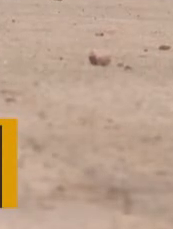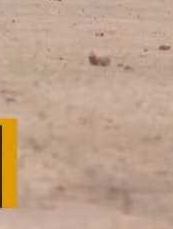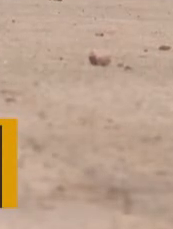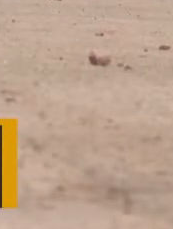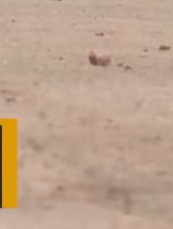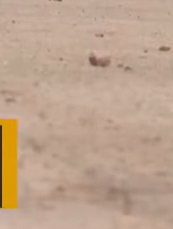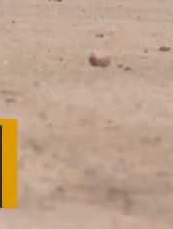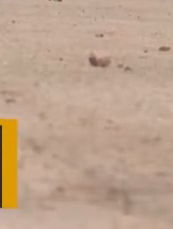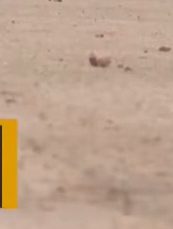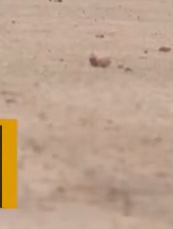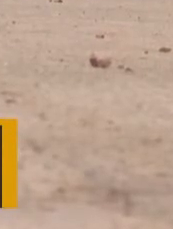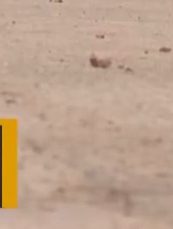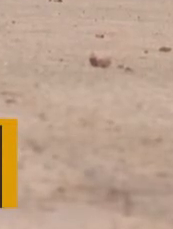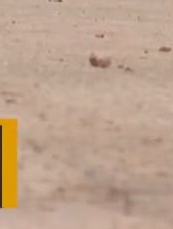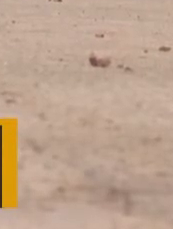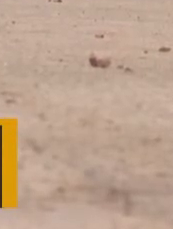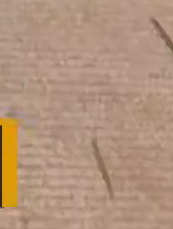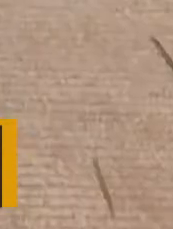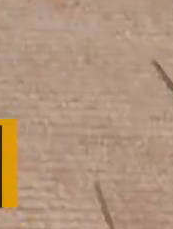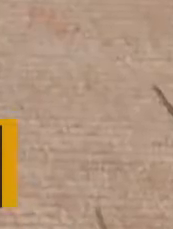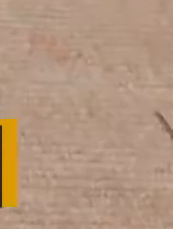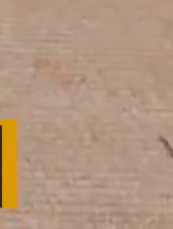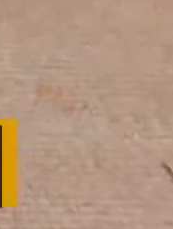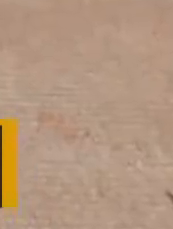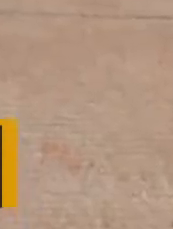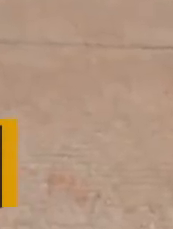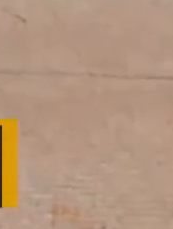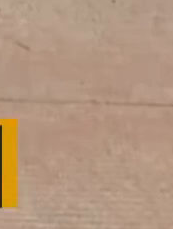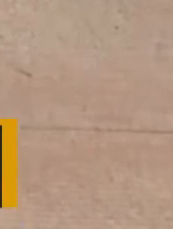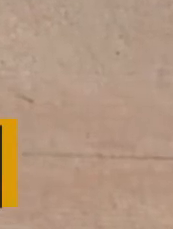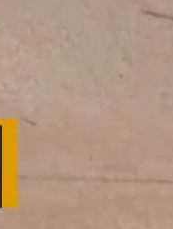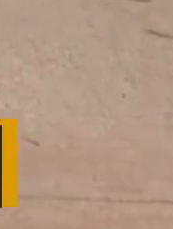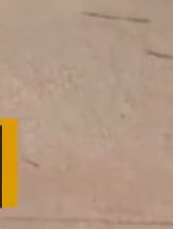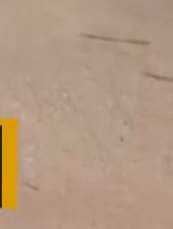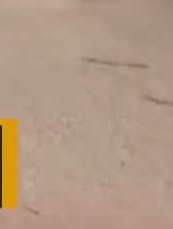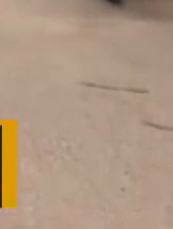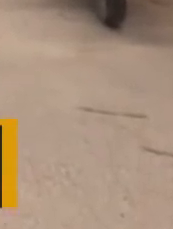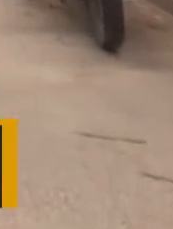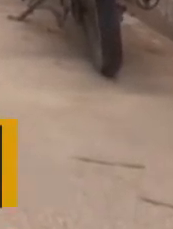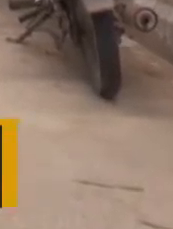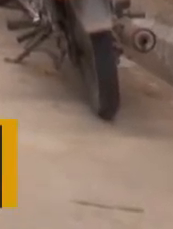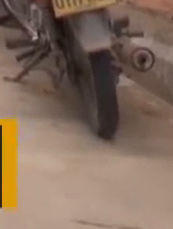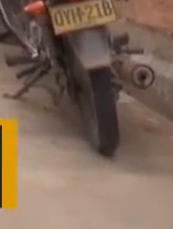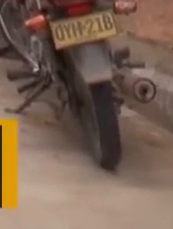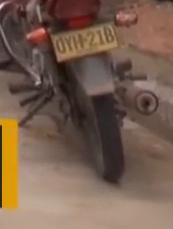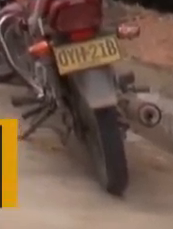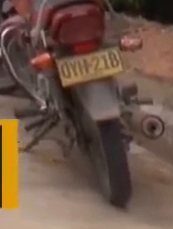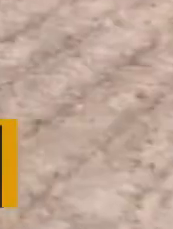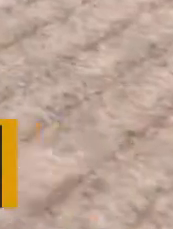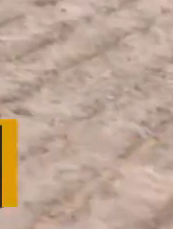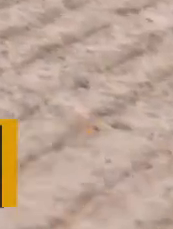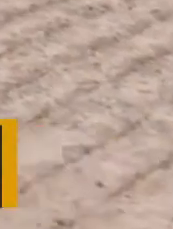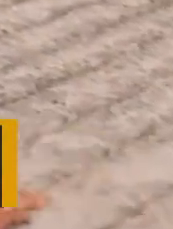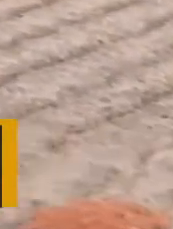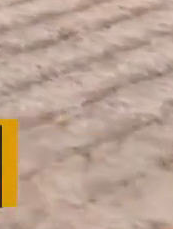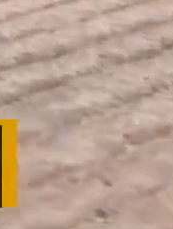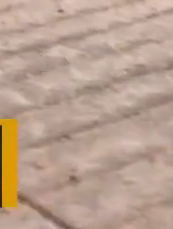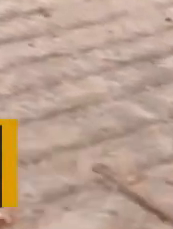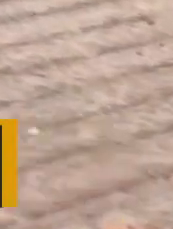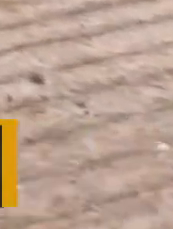intervienen 250 metros lineales de vía nueva, y en los Mandarinos y Nuevo Milenio, donde sus habitantes ya casi